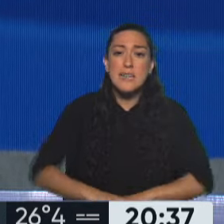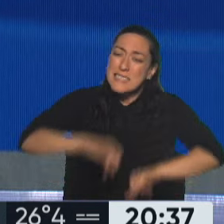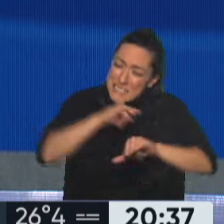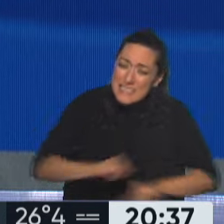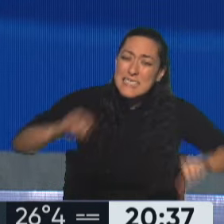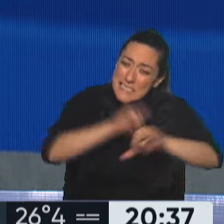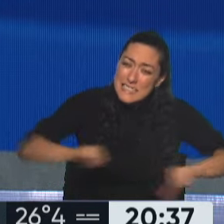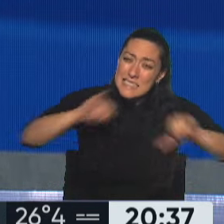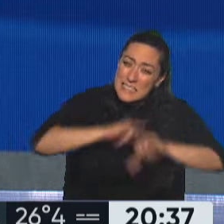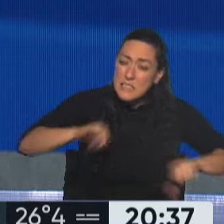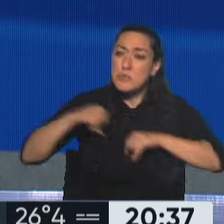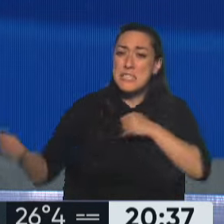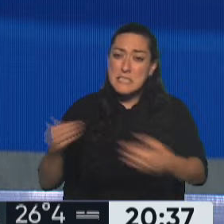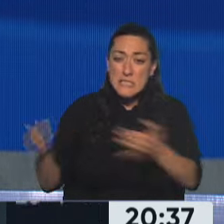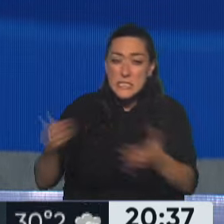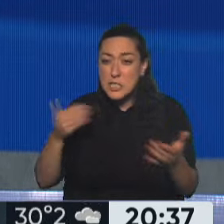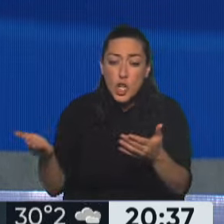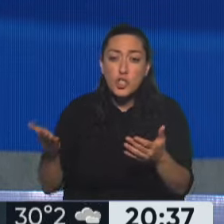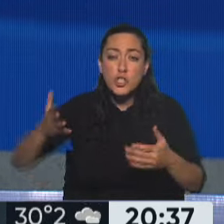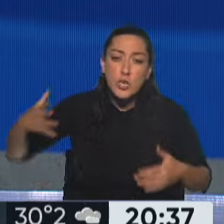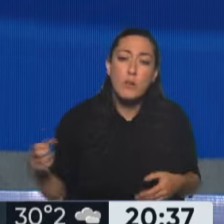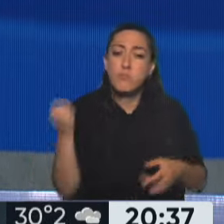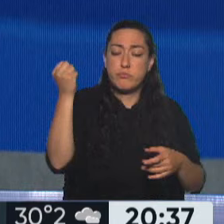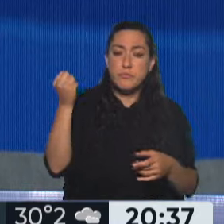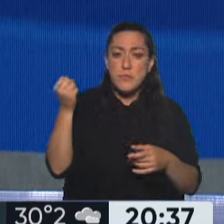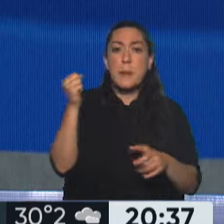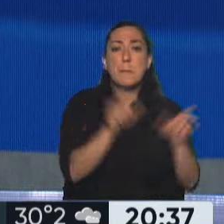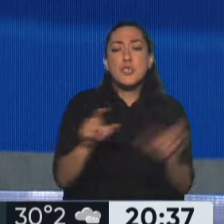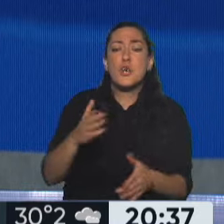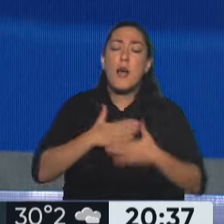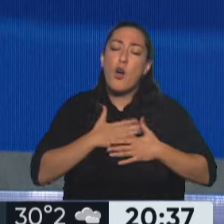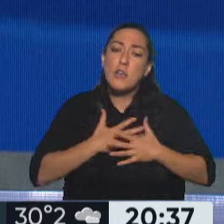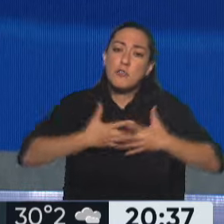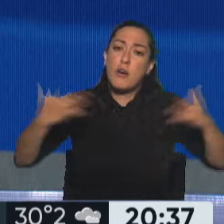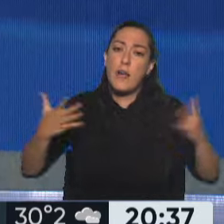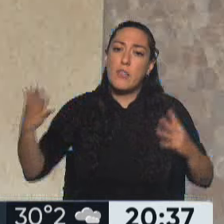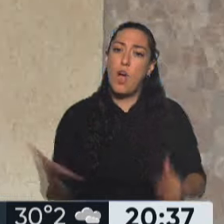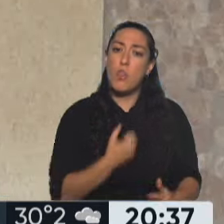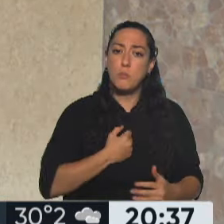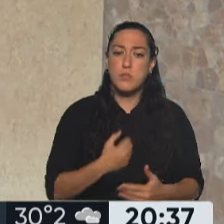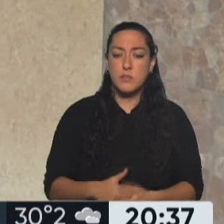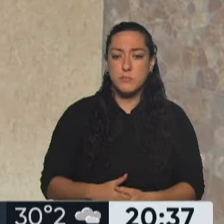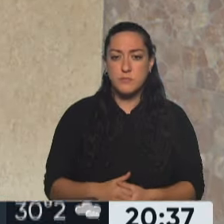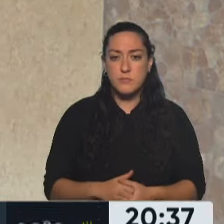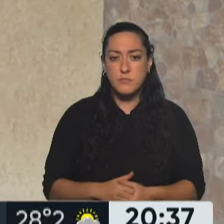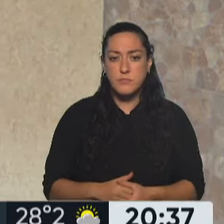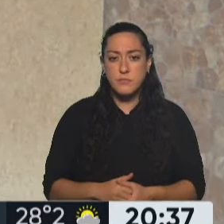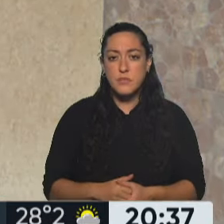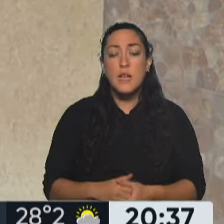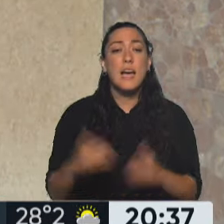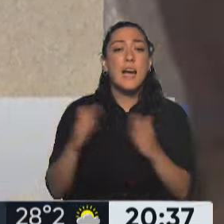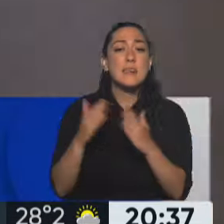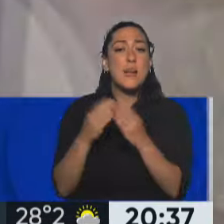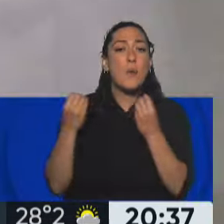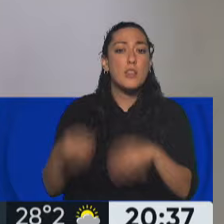de los vecinos del lugar, lograron que personas con muy buen corazón adopten a Draco. En esta casa abandonada vivió